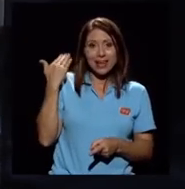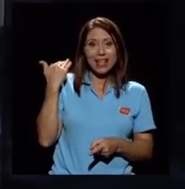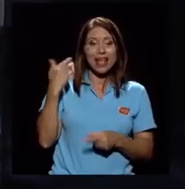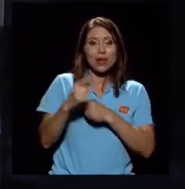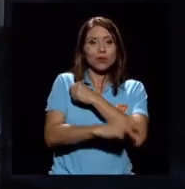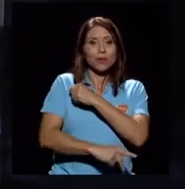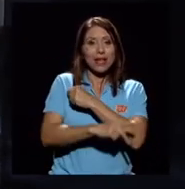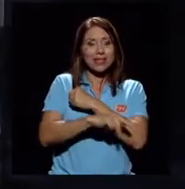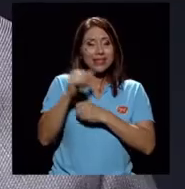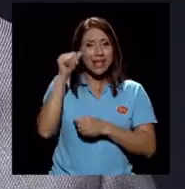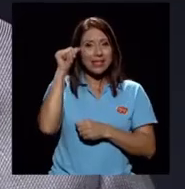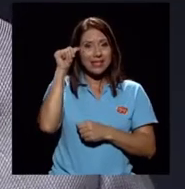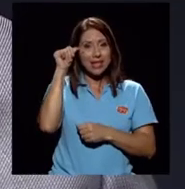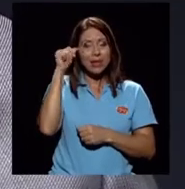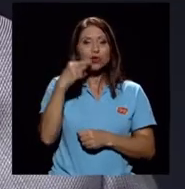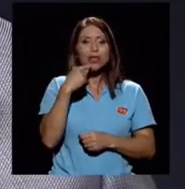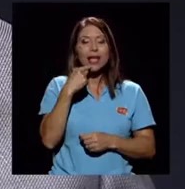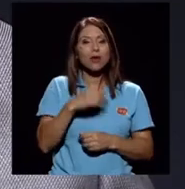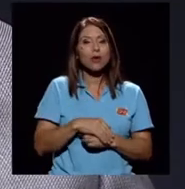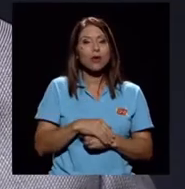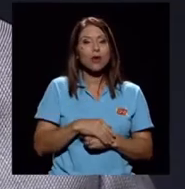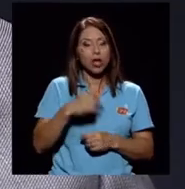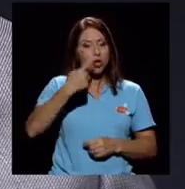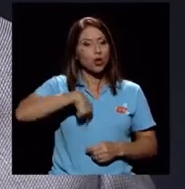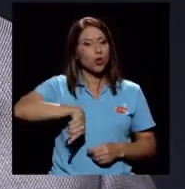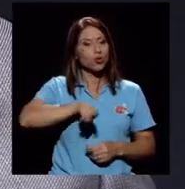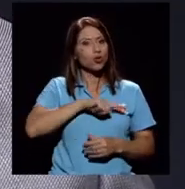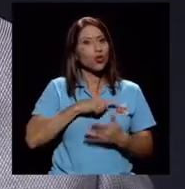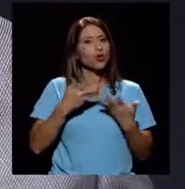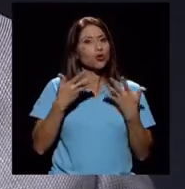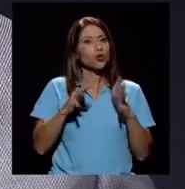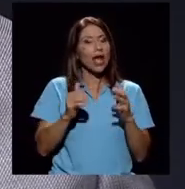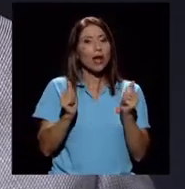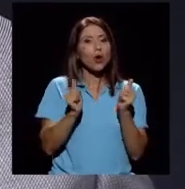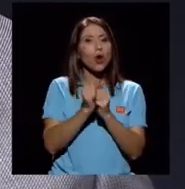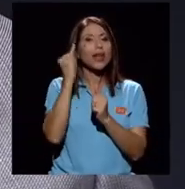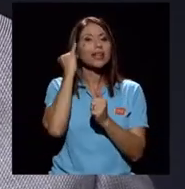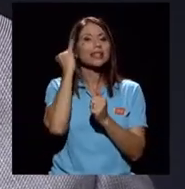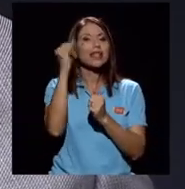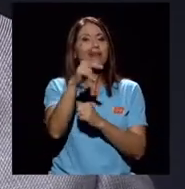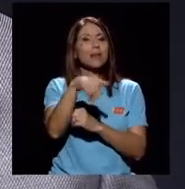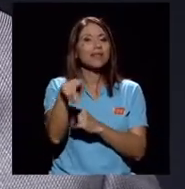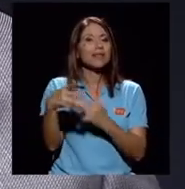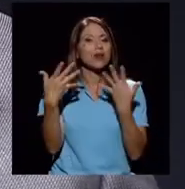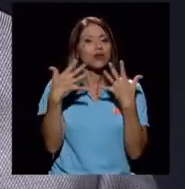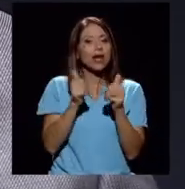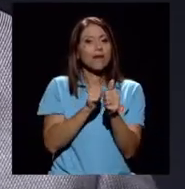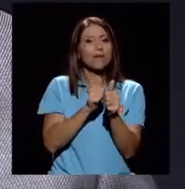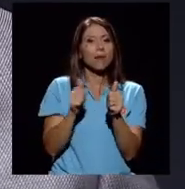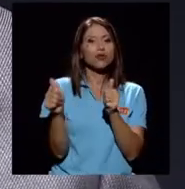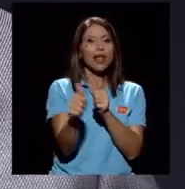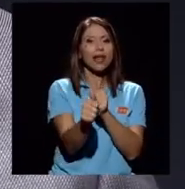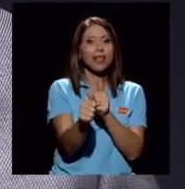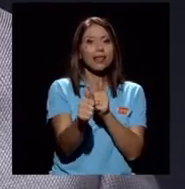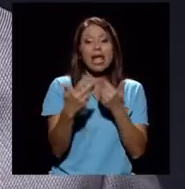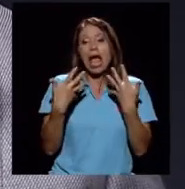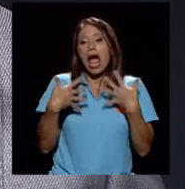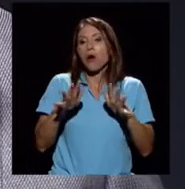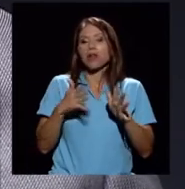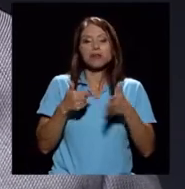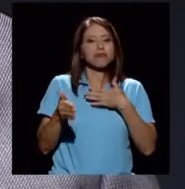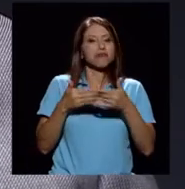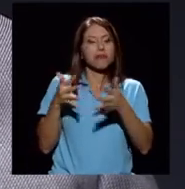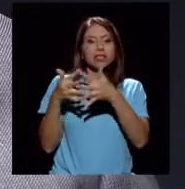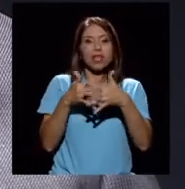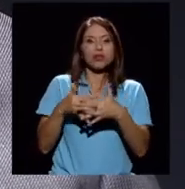países asiáticos dijeron nosotros vamos a ver a adelante con este del pacífico aun cuando eeuu decida que no va a participar